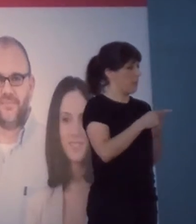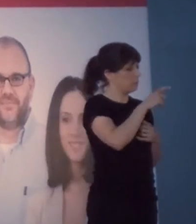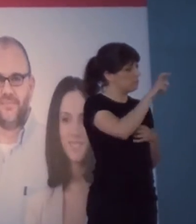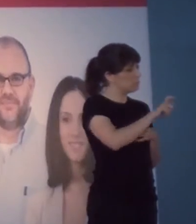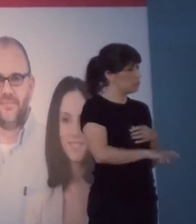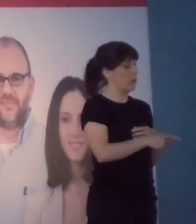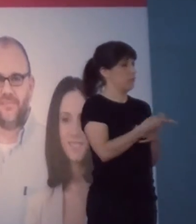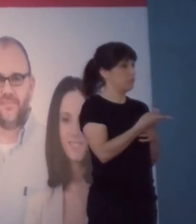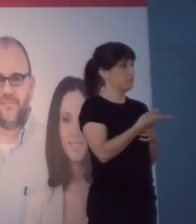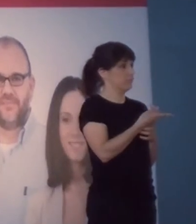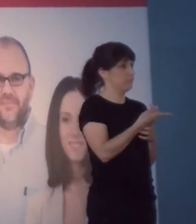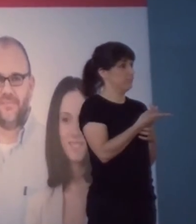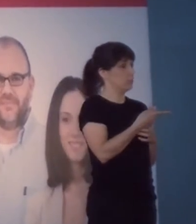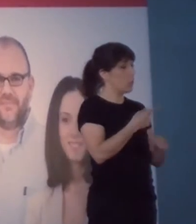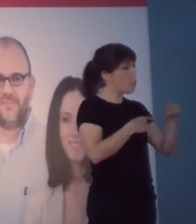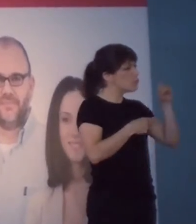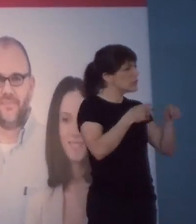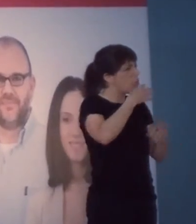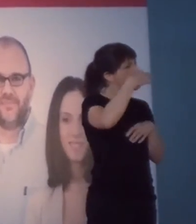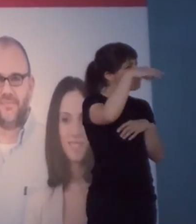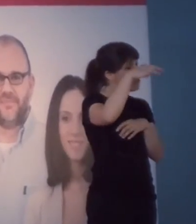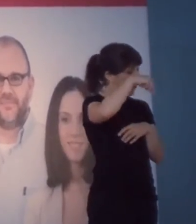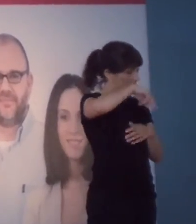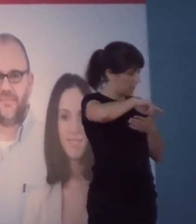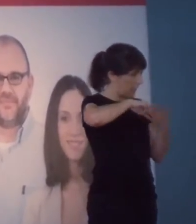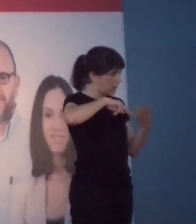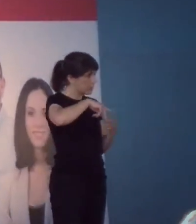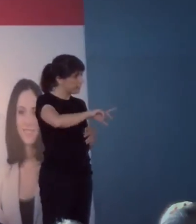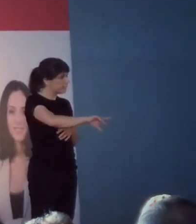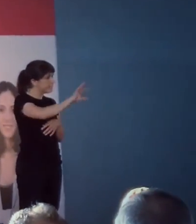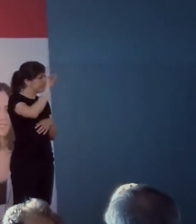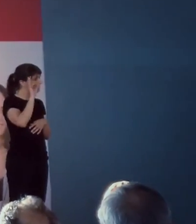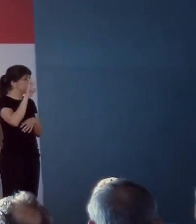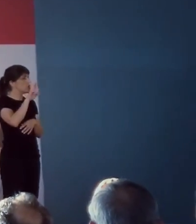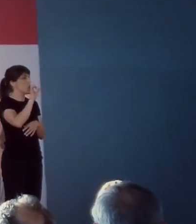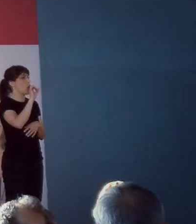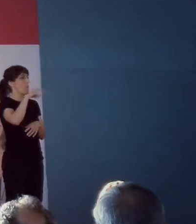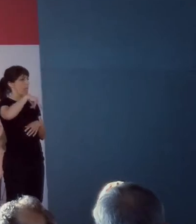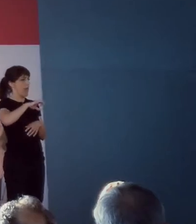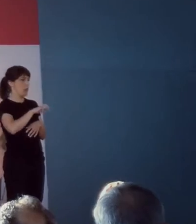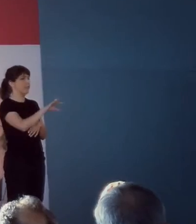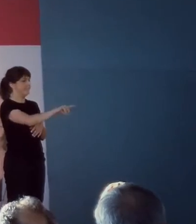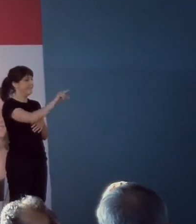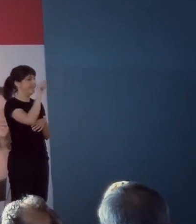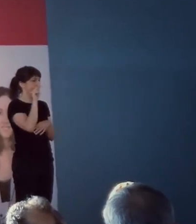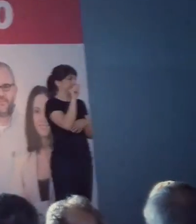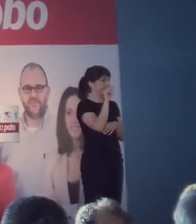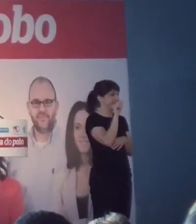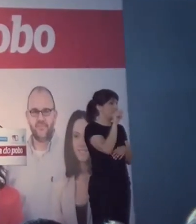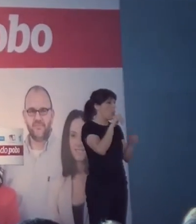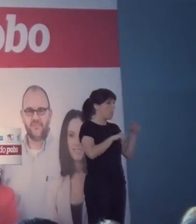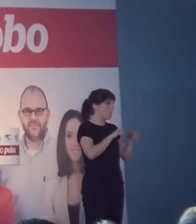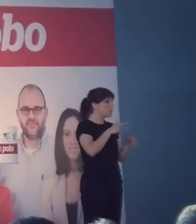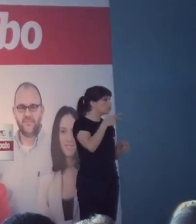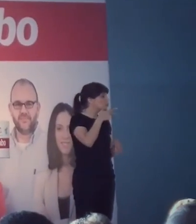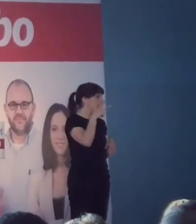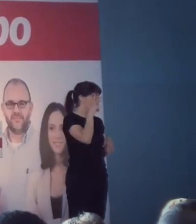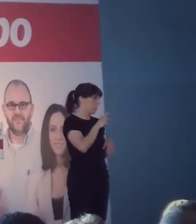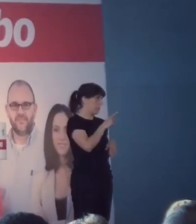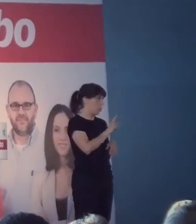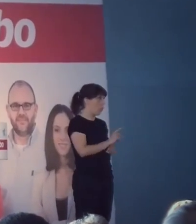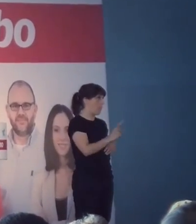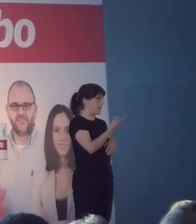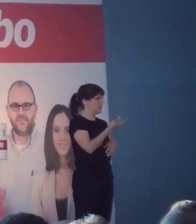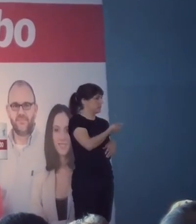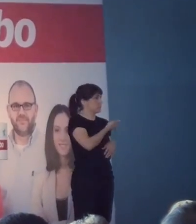que salió elegido en Galicia fue Romero Casinero. Cos votos de Vigo, fundamentalmente, cos votos